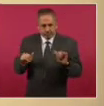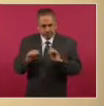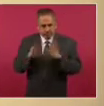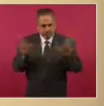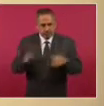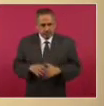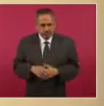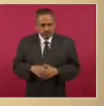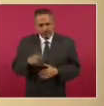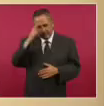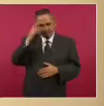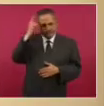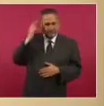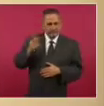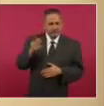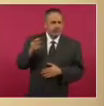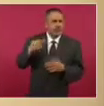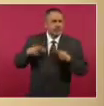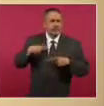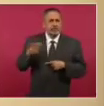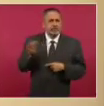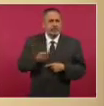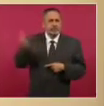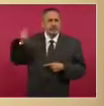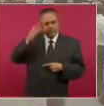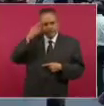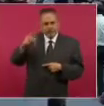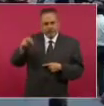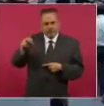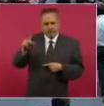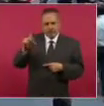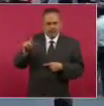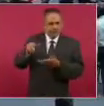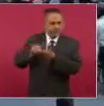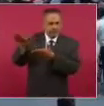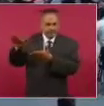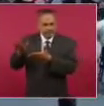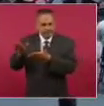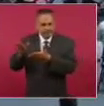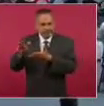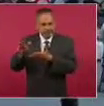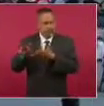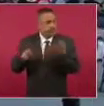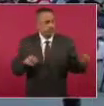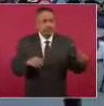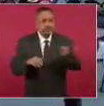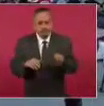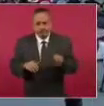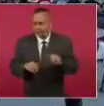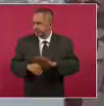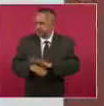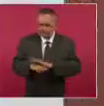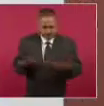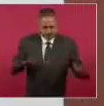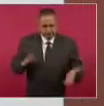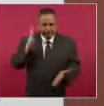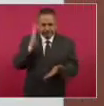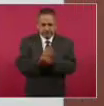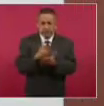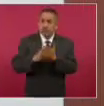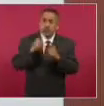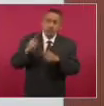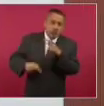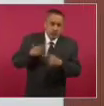de los que expulsaron a Napoleón. Ya eso no pasa ni volverá a